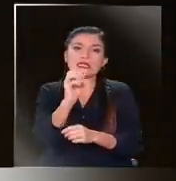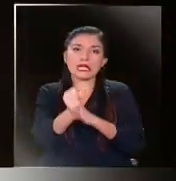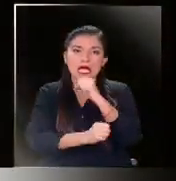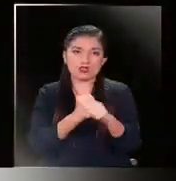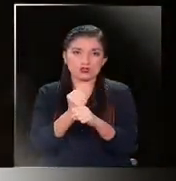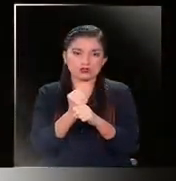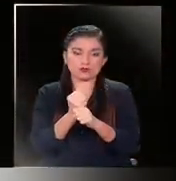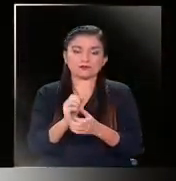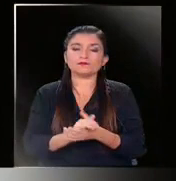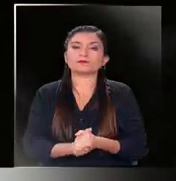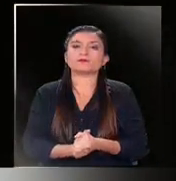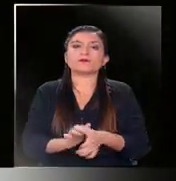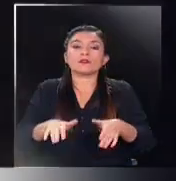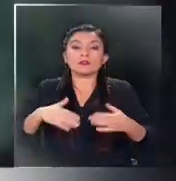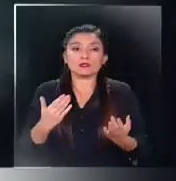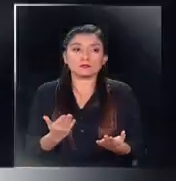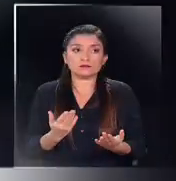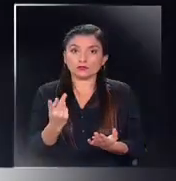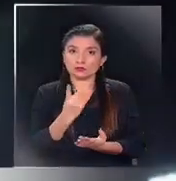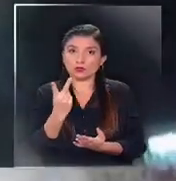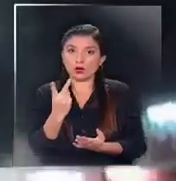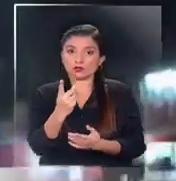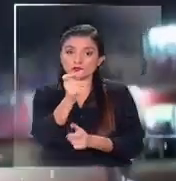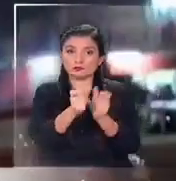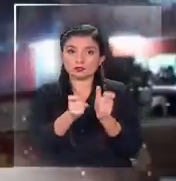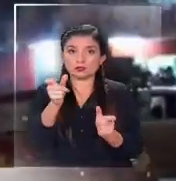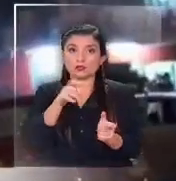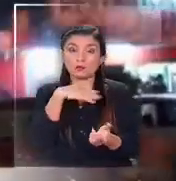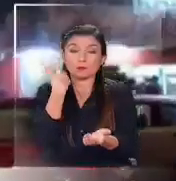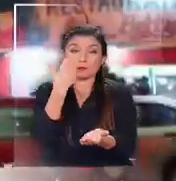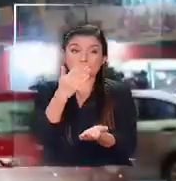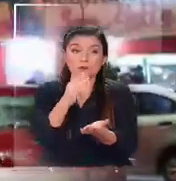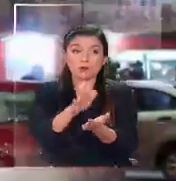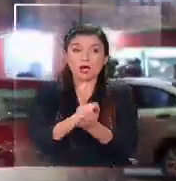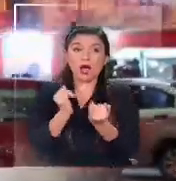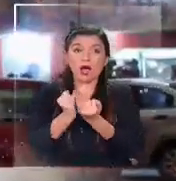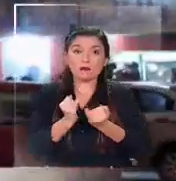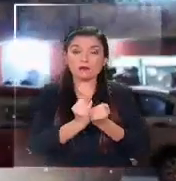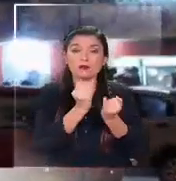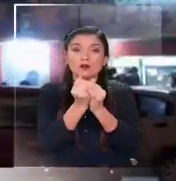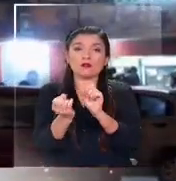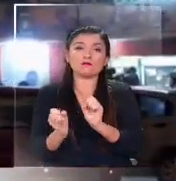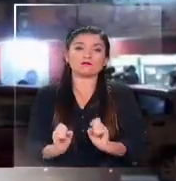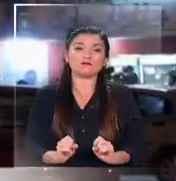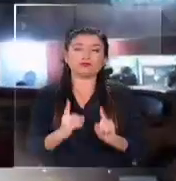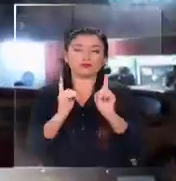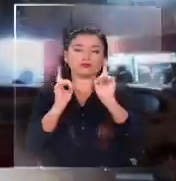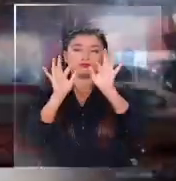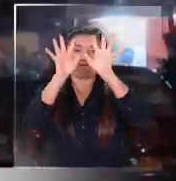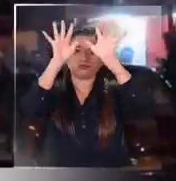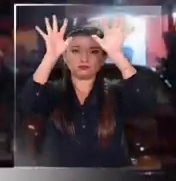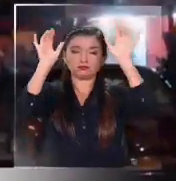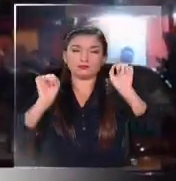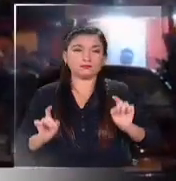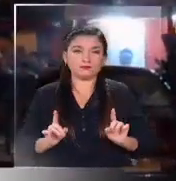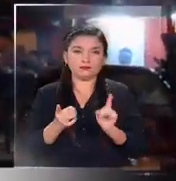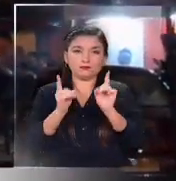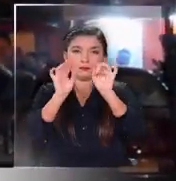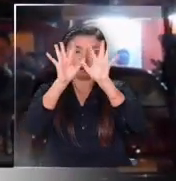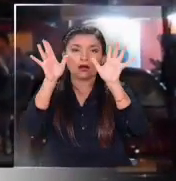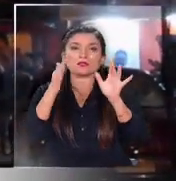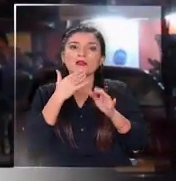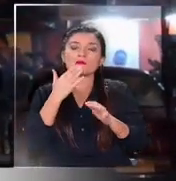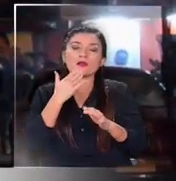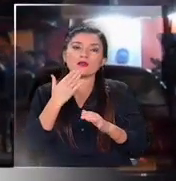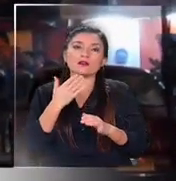Diego Vinimelis y Enrique Moyano, sus amigos los despidieron entre fuegos artificiales y balazos. Para la policía, también fue un alarde de su poder de